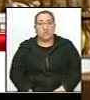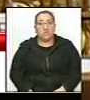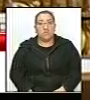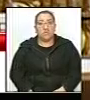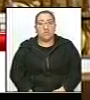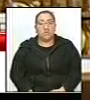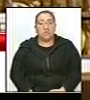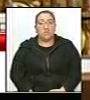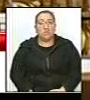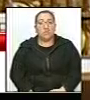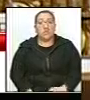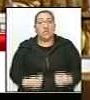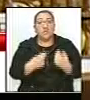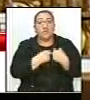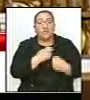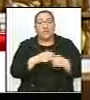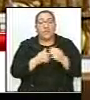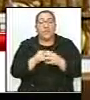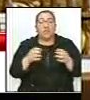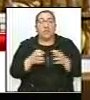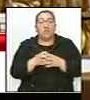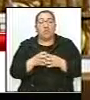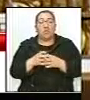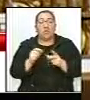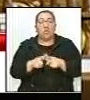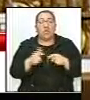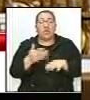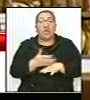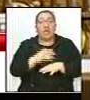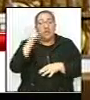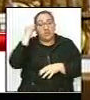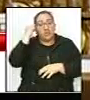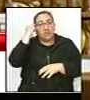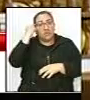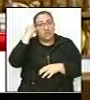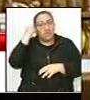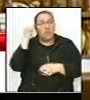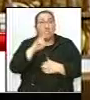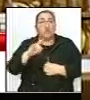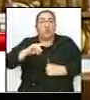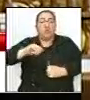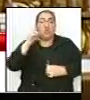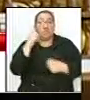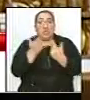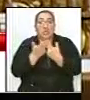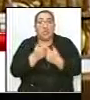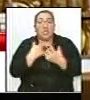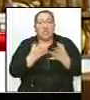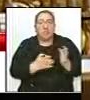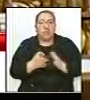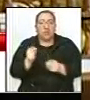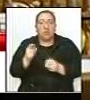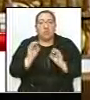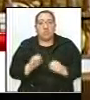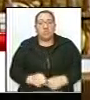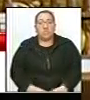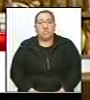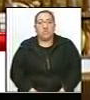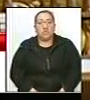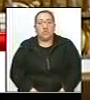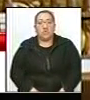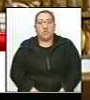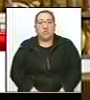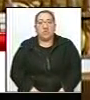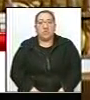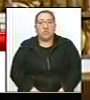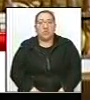primero y luego de la eliminación de pertrechos militares. Esto es una zona que fue una zona de uso militar, entonces estamos planteando ahí justamente que